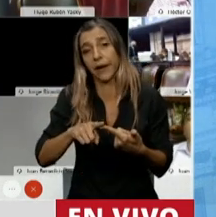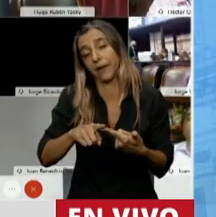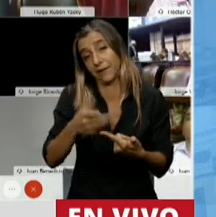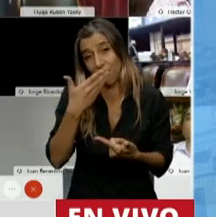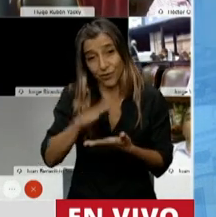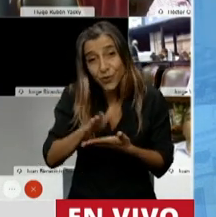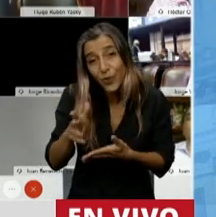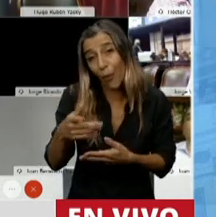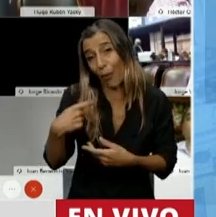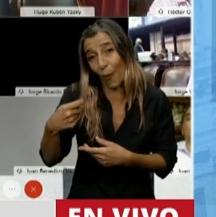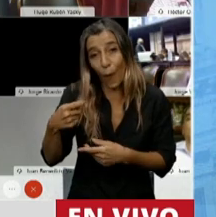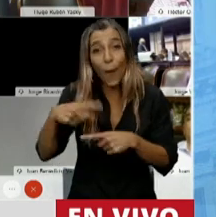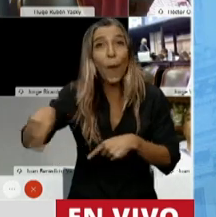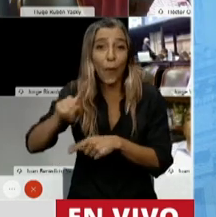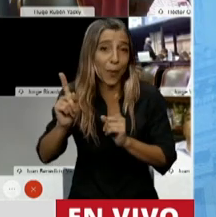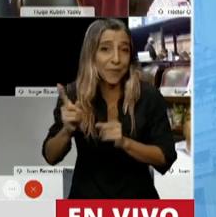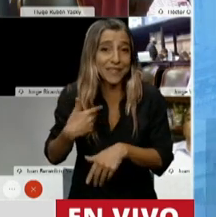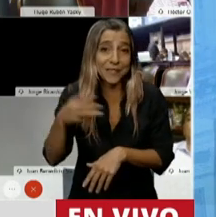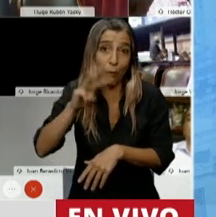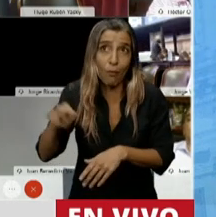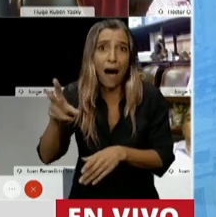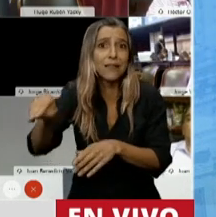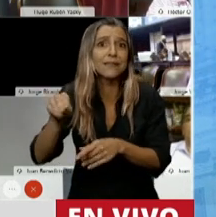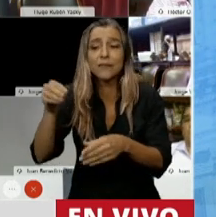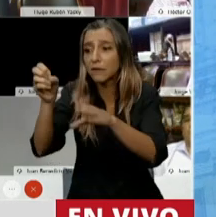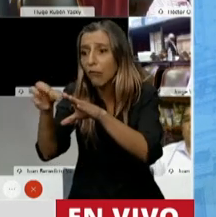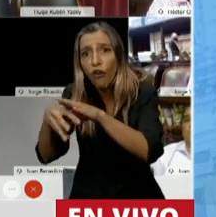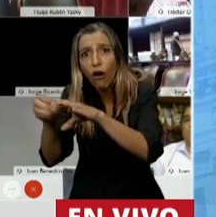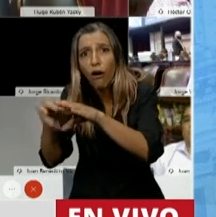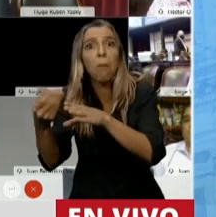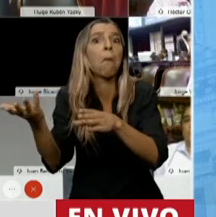jubilados del ANSES, de las reservas del Banco Central.